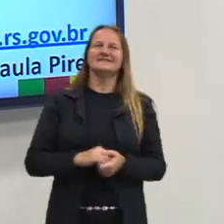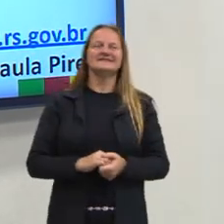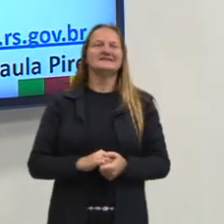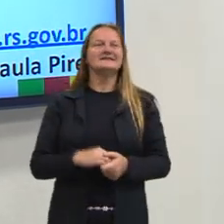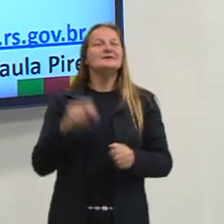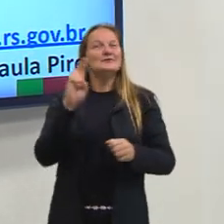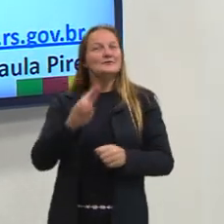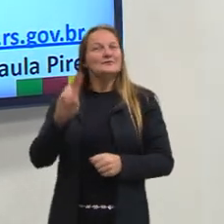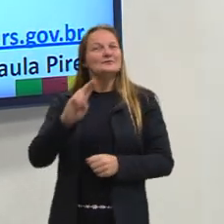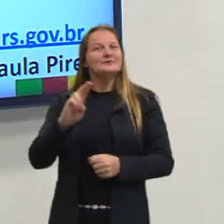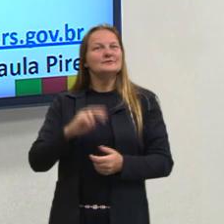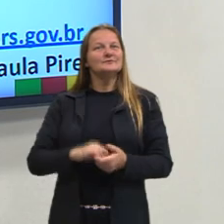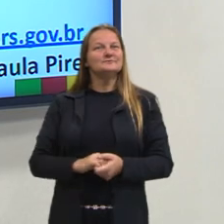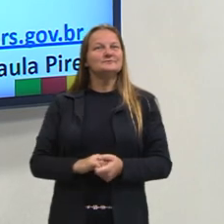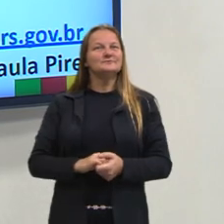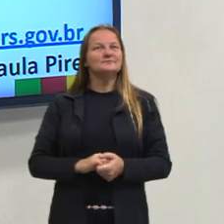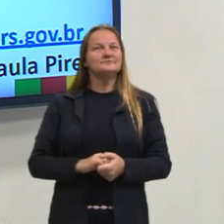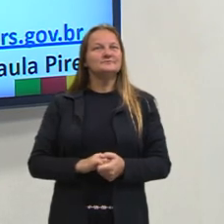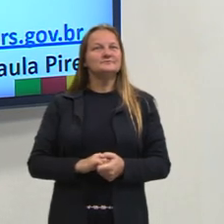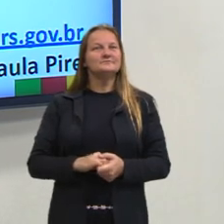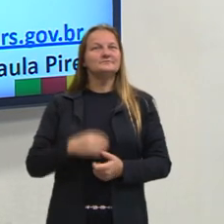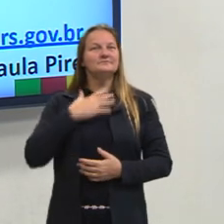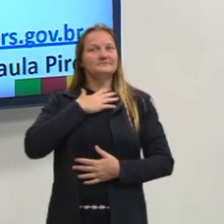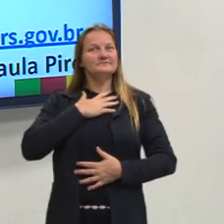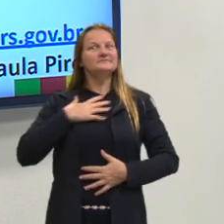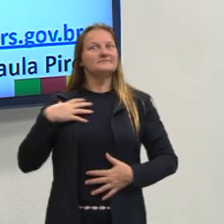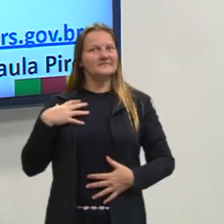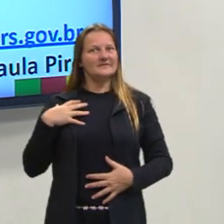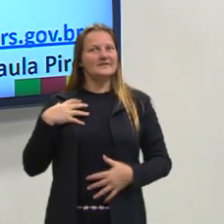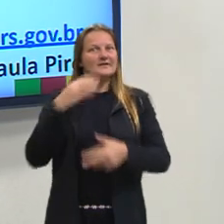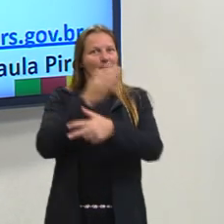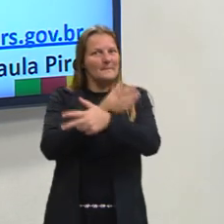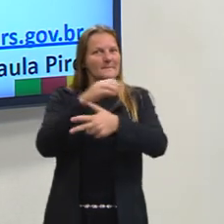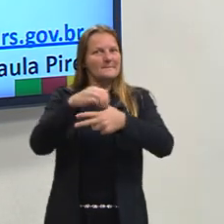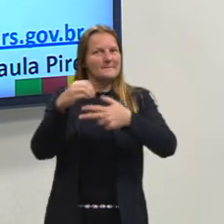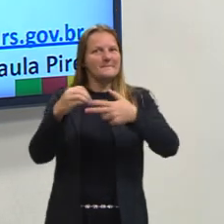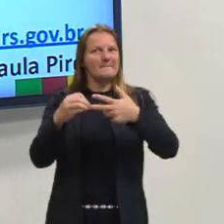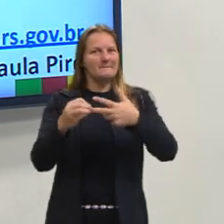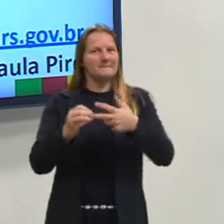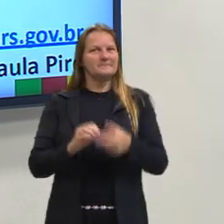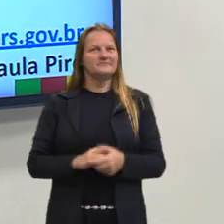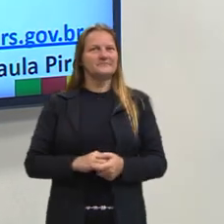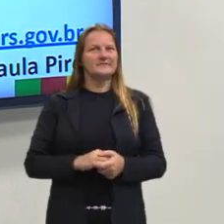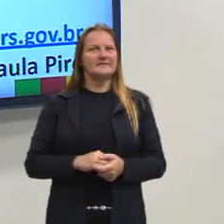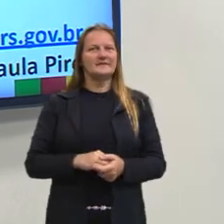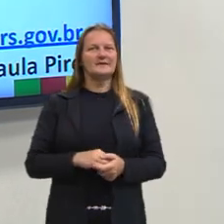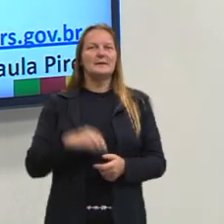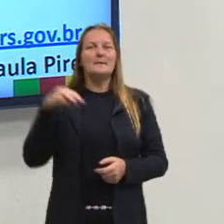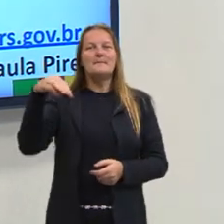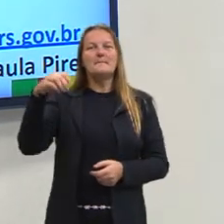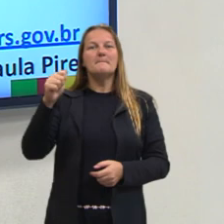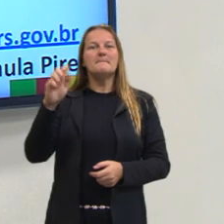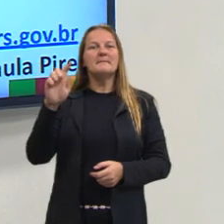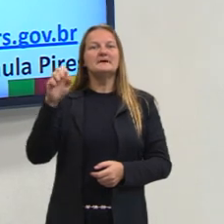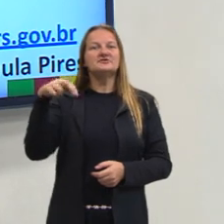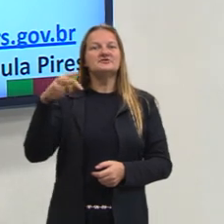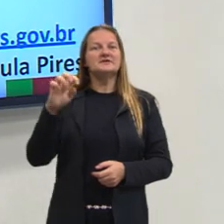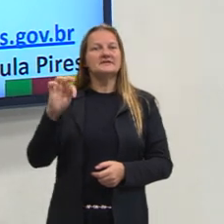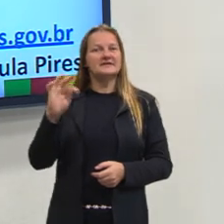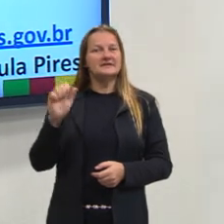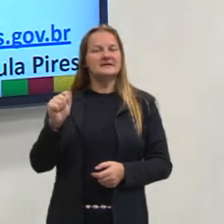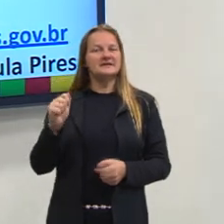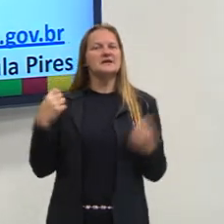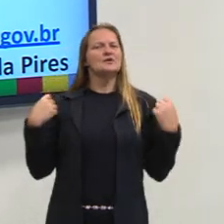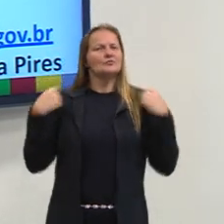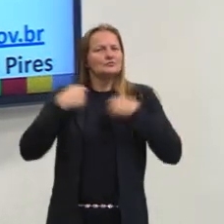Estoy utilizando la camiseta del Pre-ENEM, en color magenta, y también un casaco